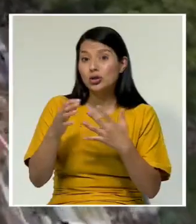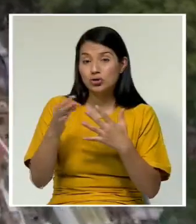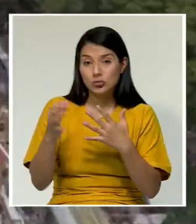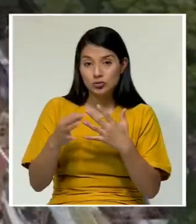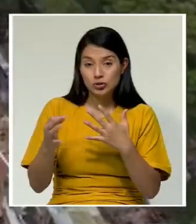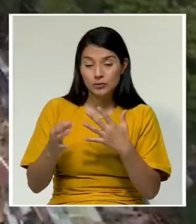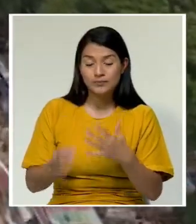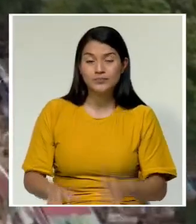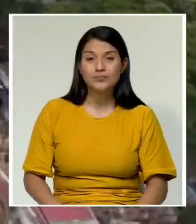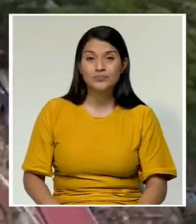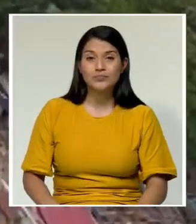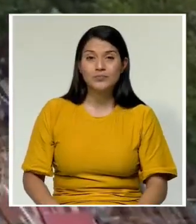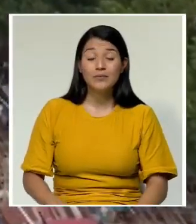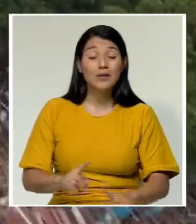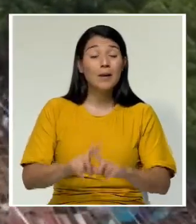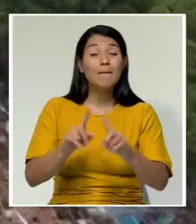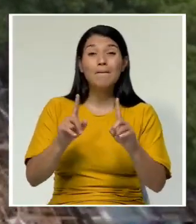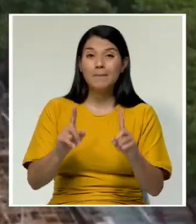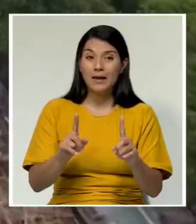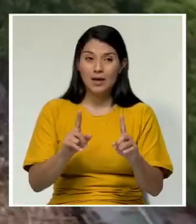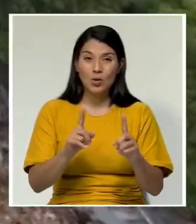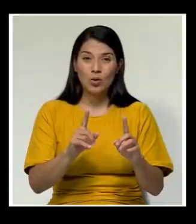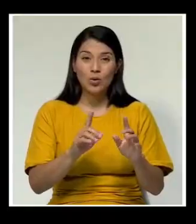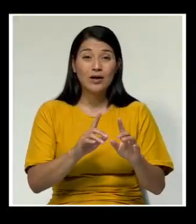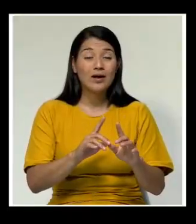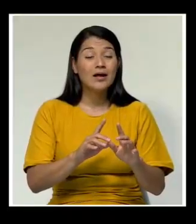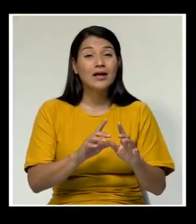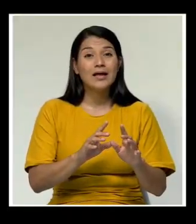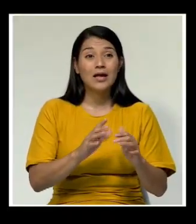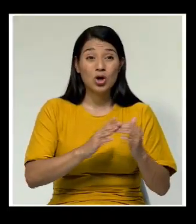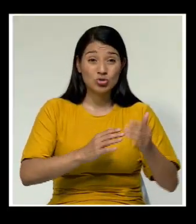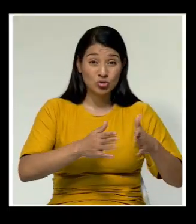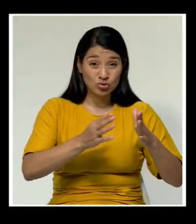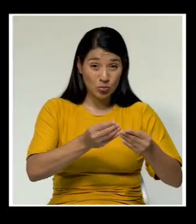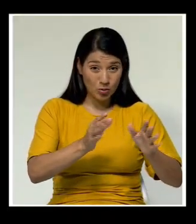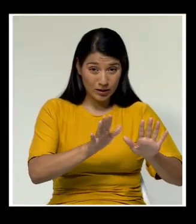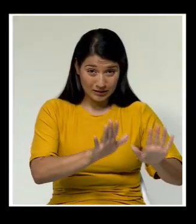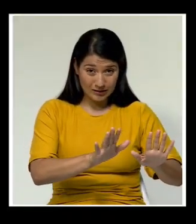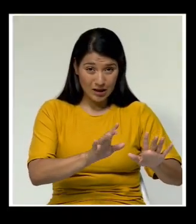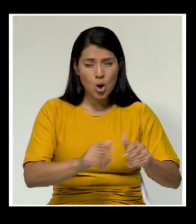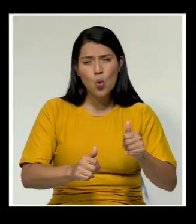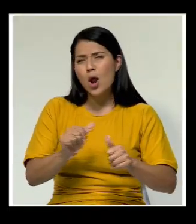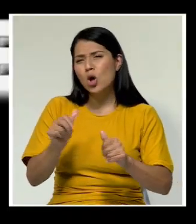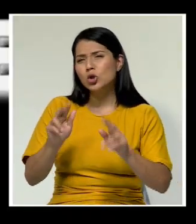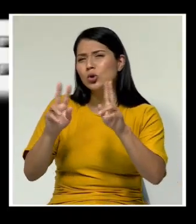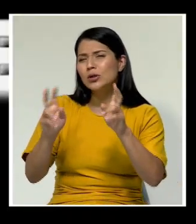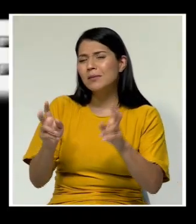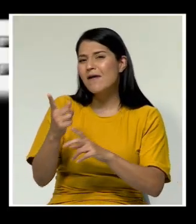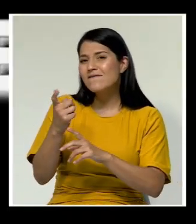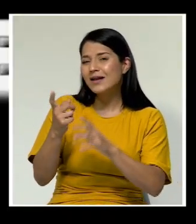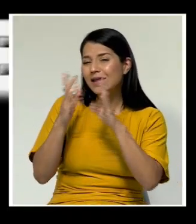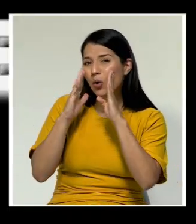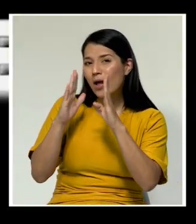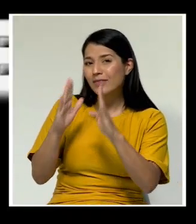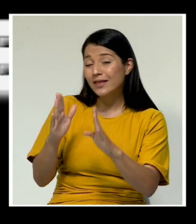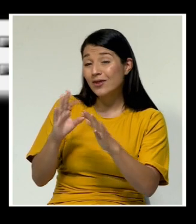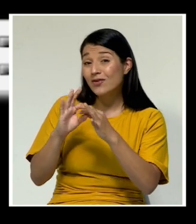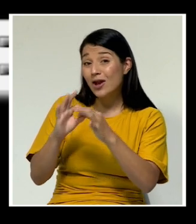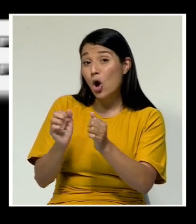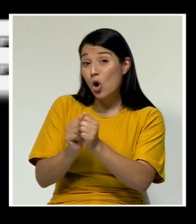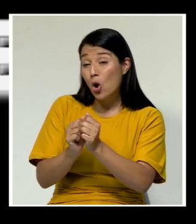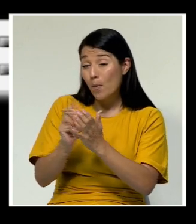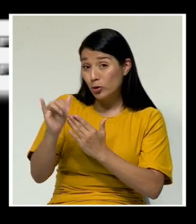y mantenimiento, no estos pequeñitos, porque estos son apenas para salir del paso, porque como hay investigaciones en curso y otra serie de razones, no